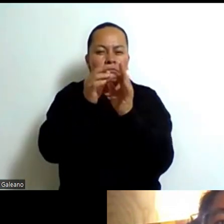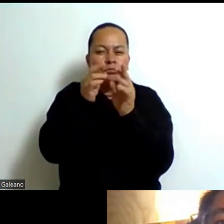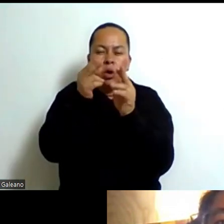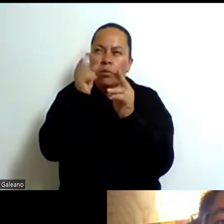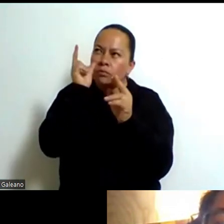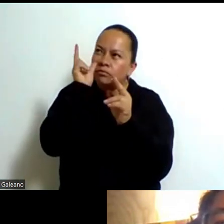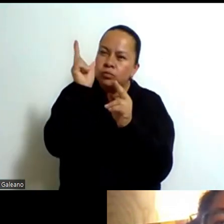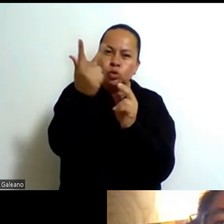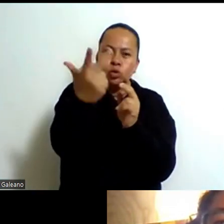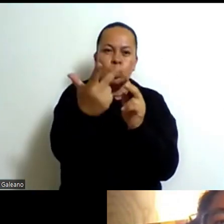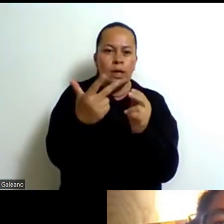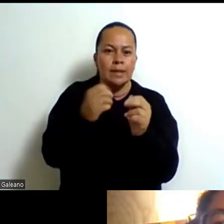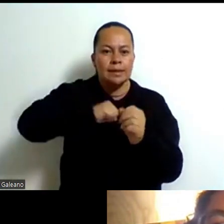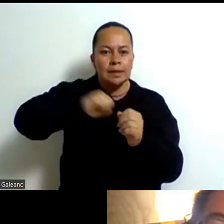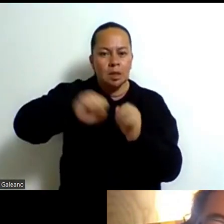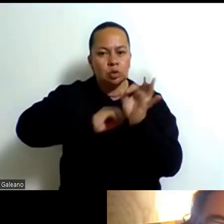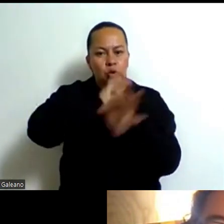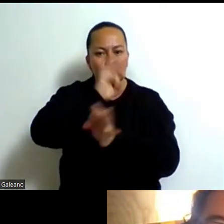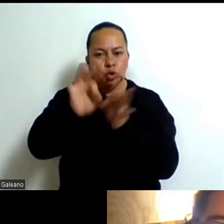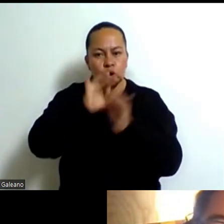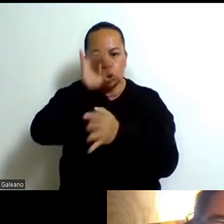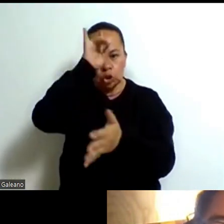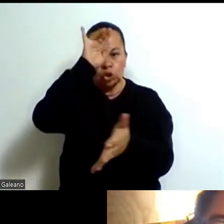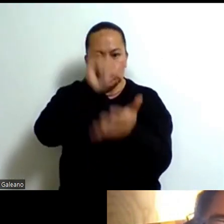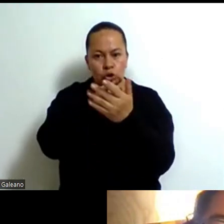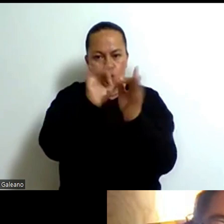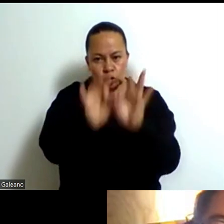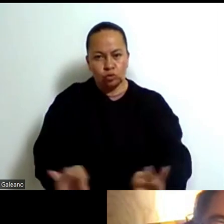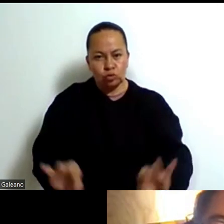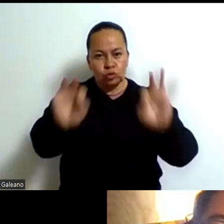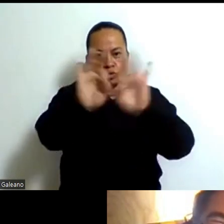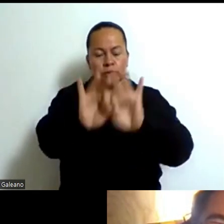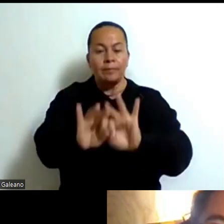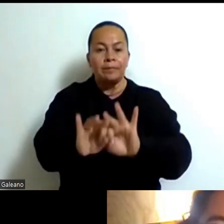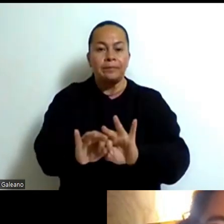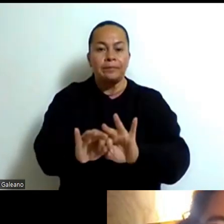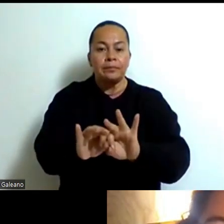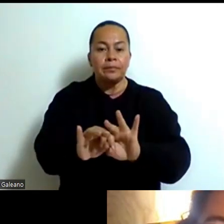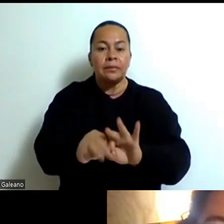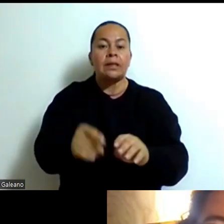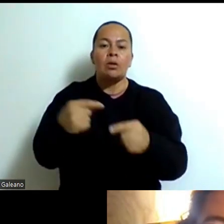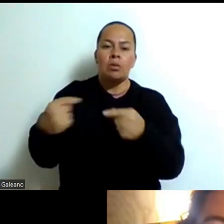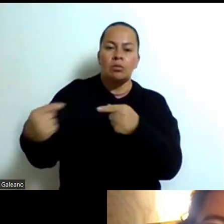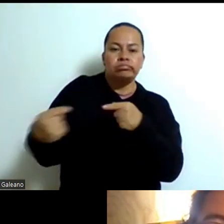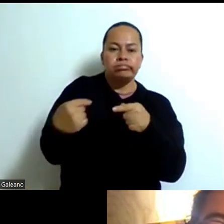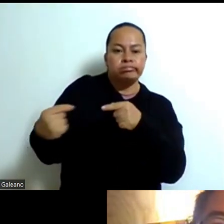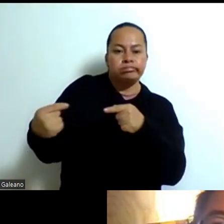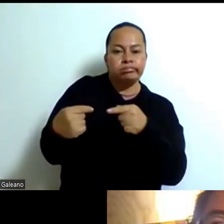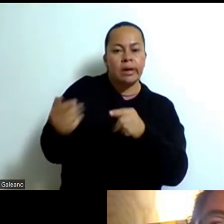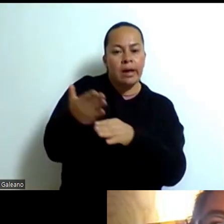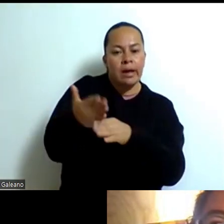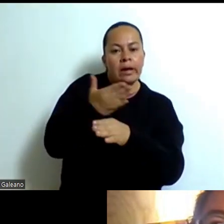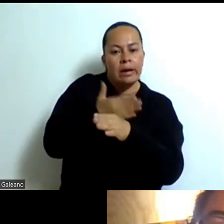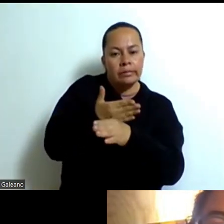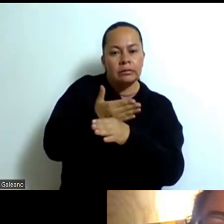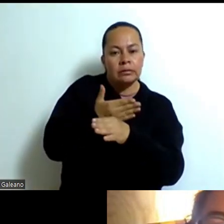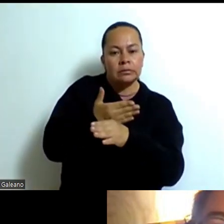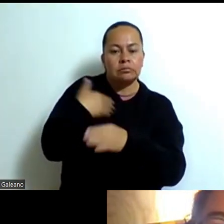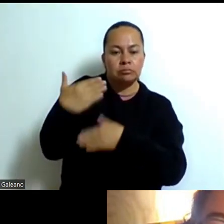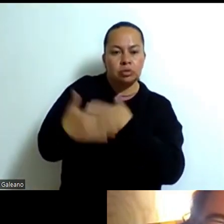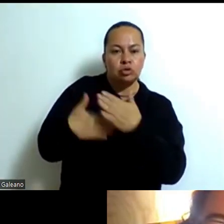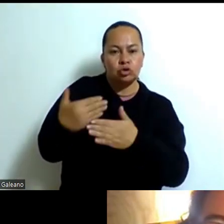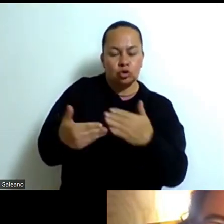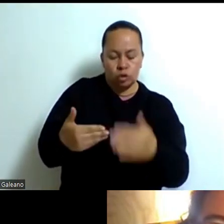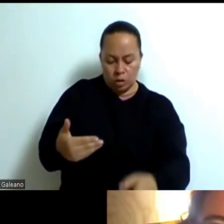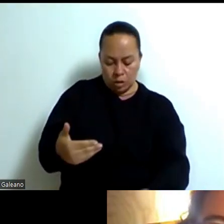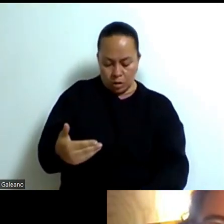eh yo creo que es muy importante eh los debates que han venido dando eh las propias